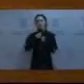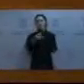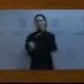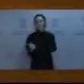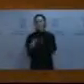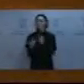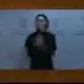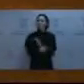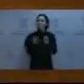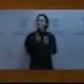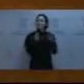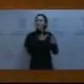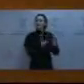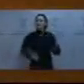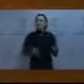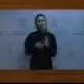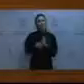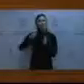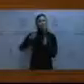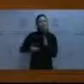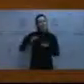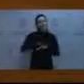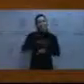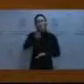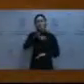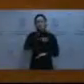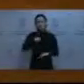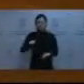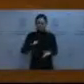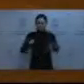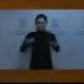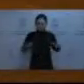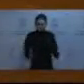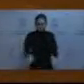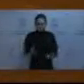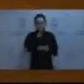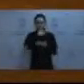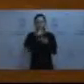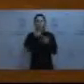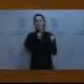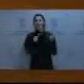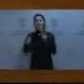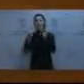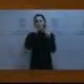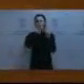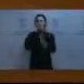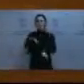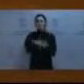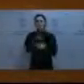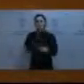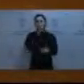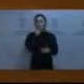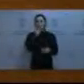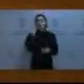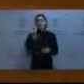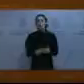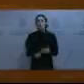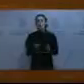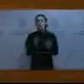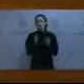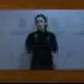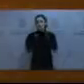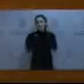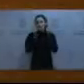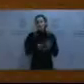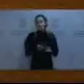buen empresario para nuestra región. Entrar en estos momentos en más debates cuando desconocemos la realidad que se cierne